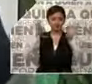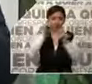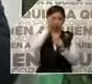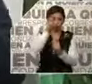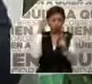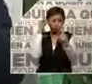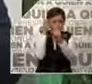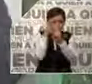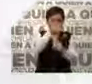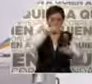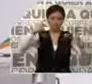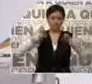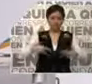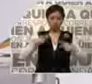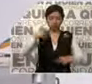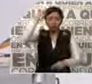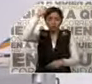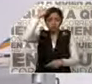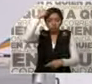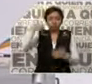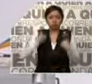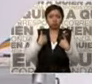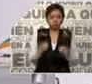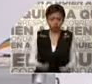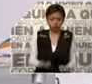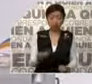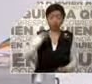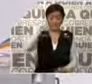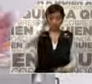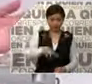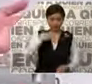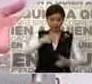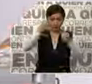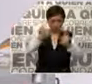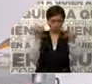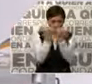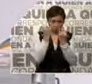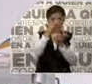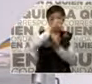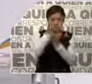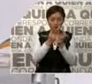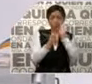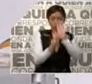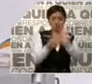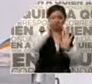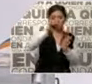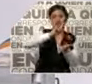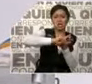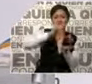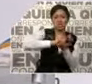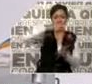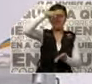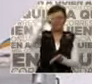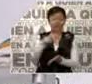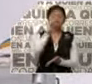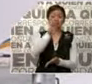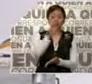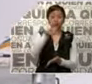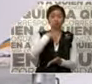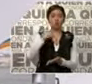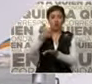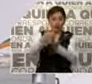en la mente de la población. Yo espero y estoy seguro que programas, acciones como esta de Limpiemos México nos va a